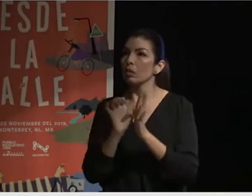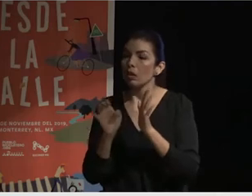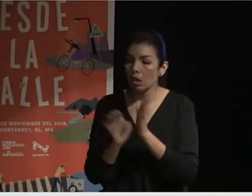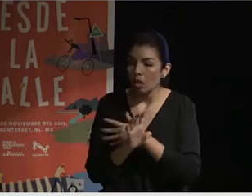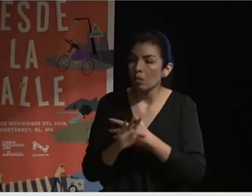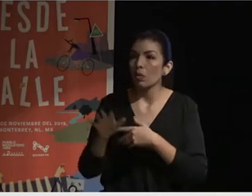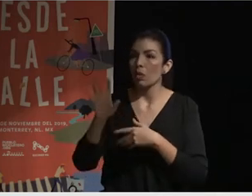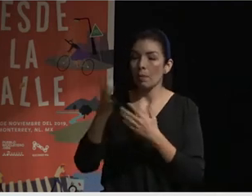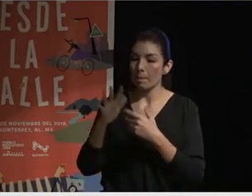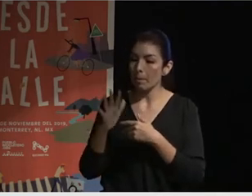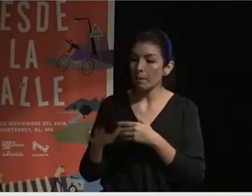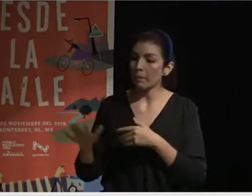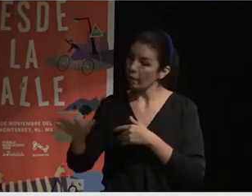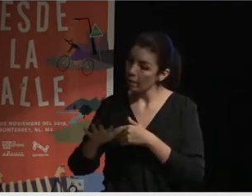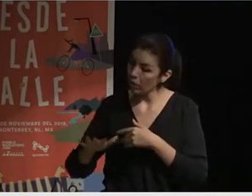metro, transporte,